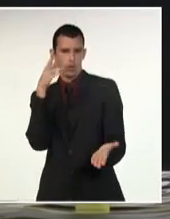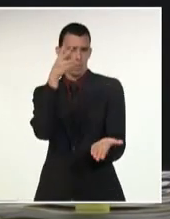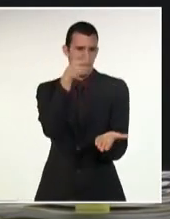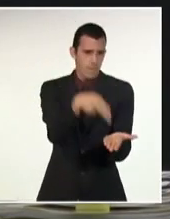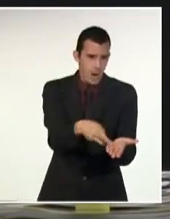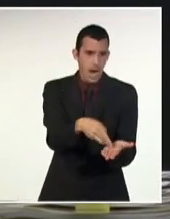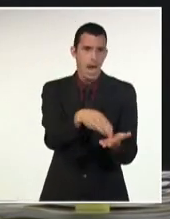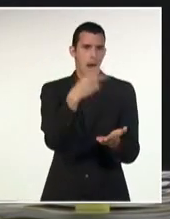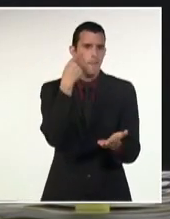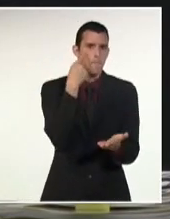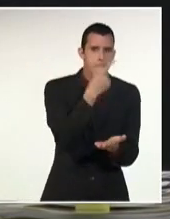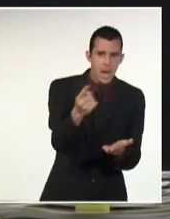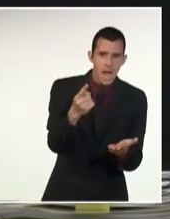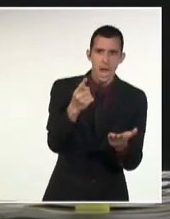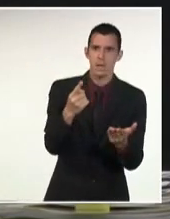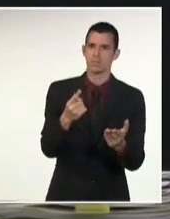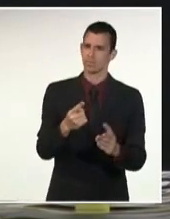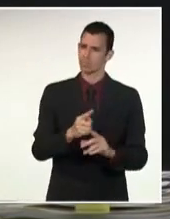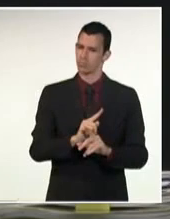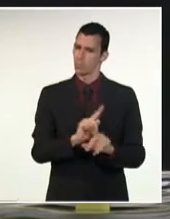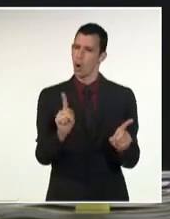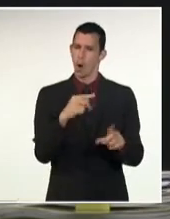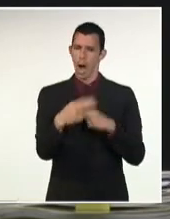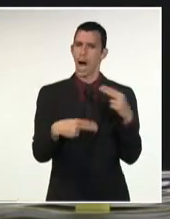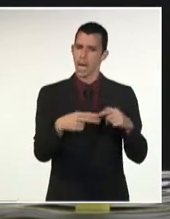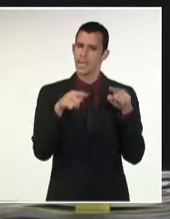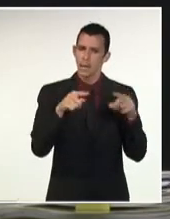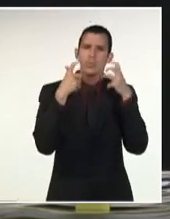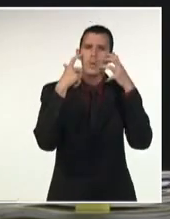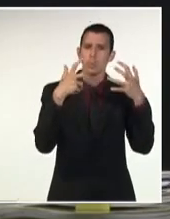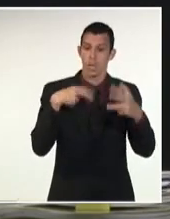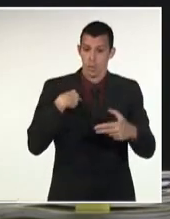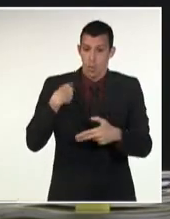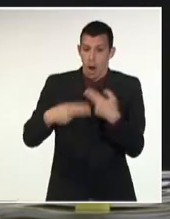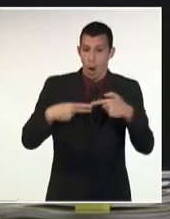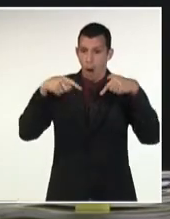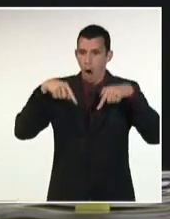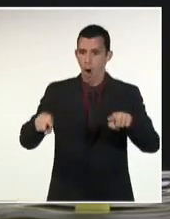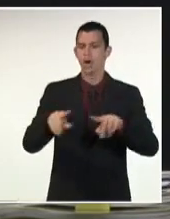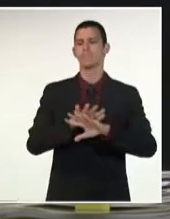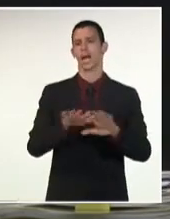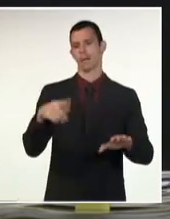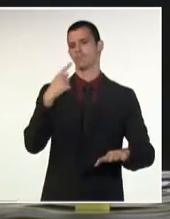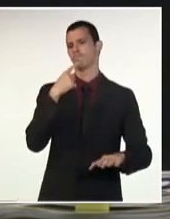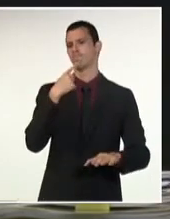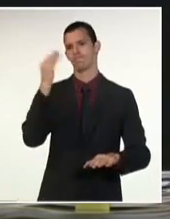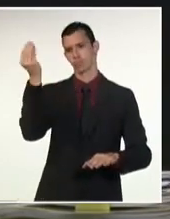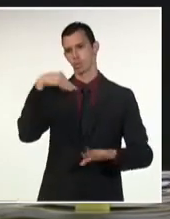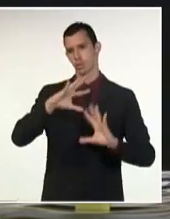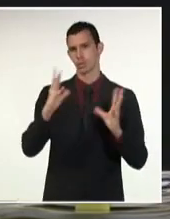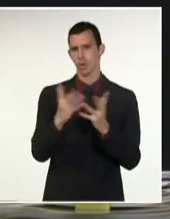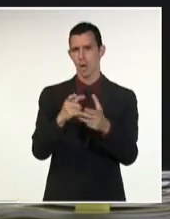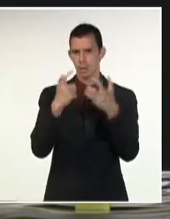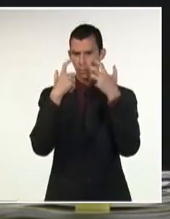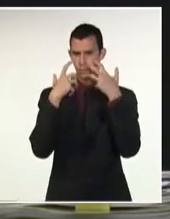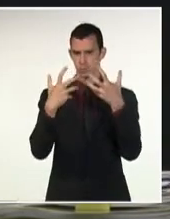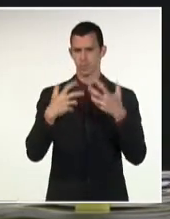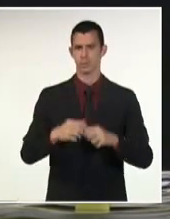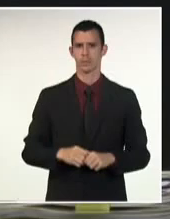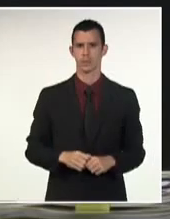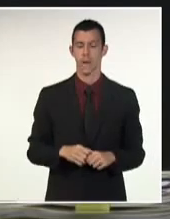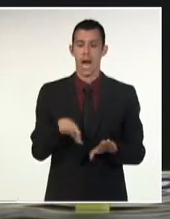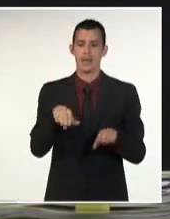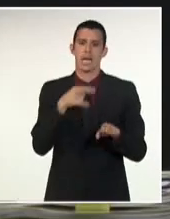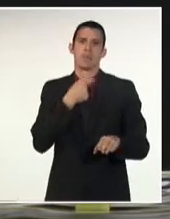incluso que hemos tenido emoción, hemos tenido experiencia, hemos tenido también momentos de